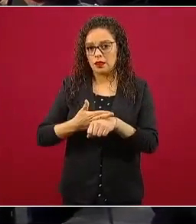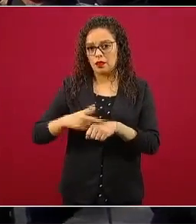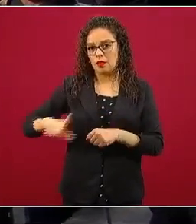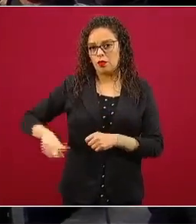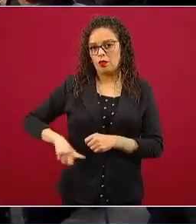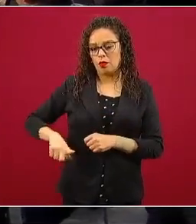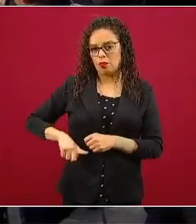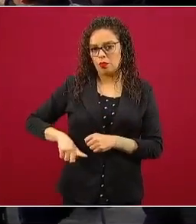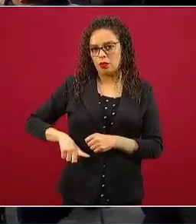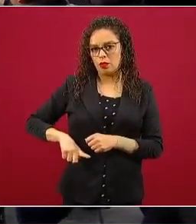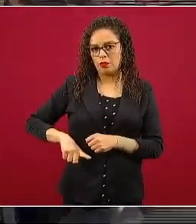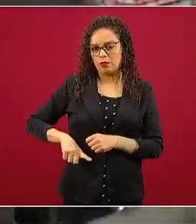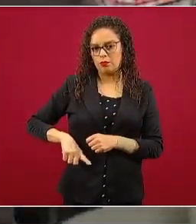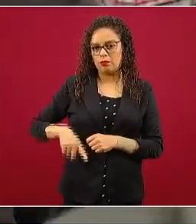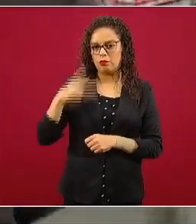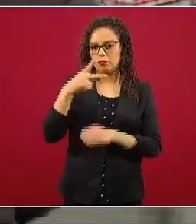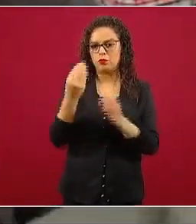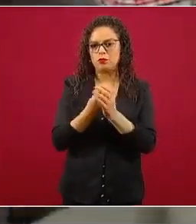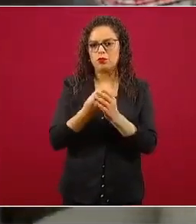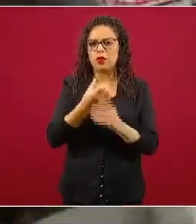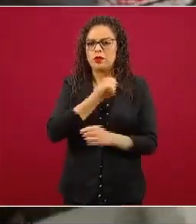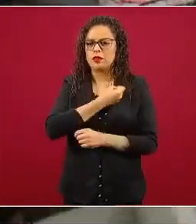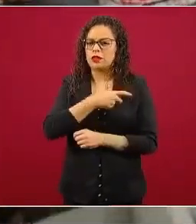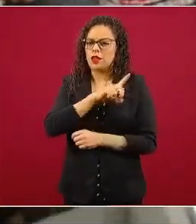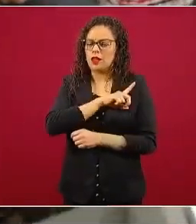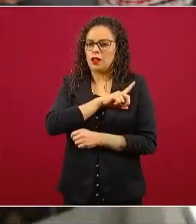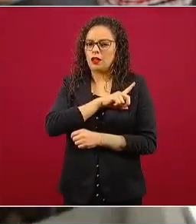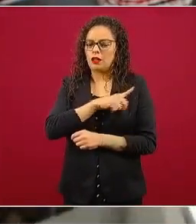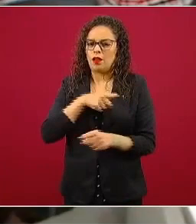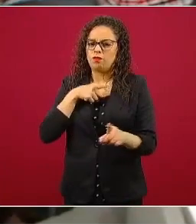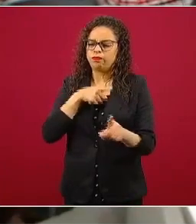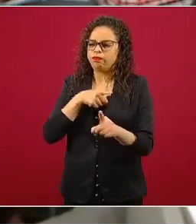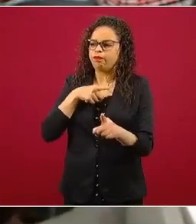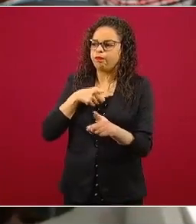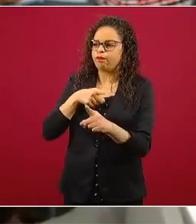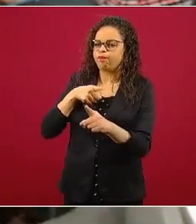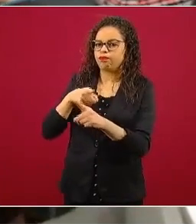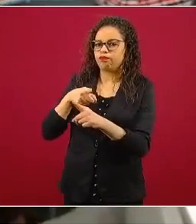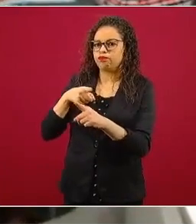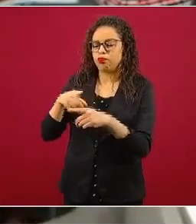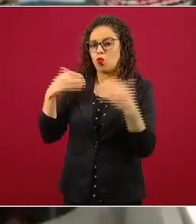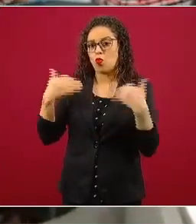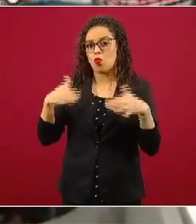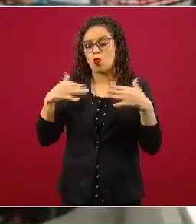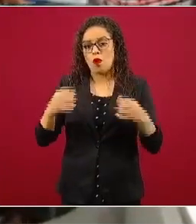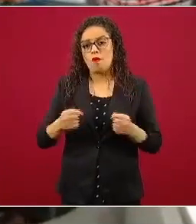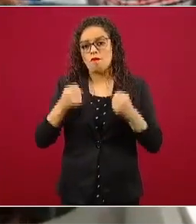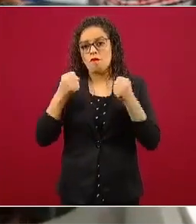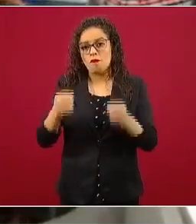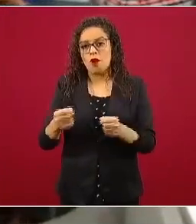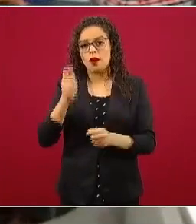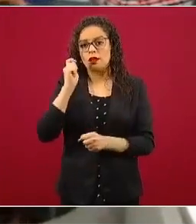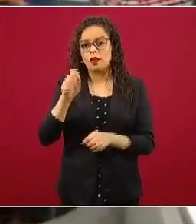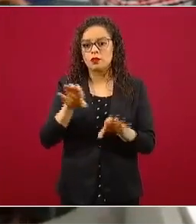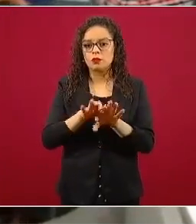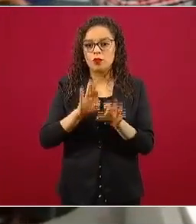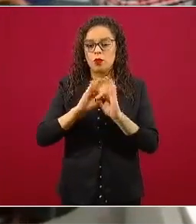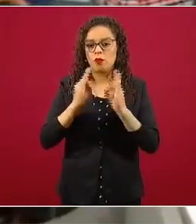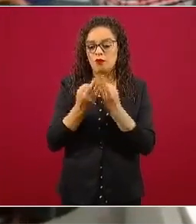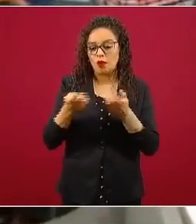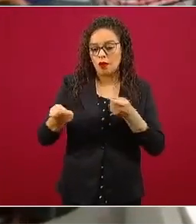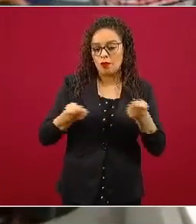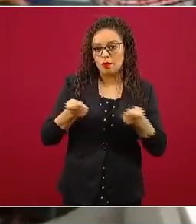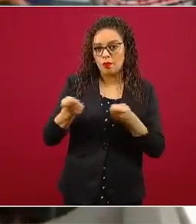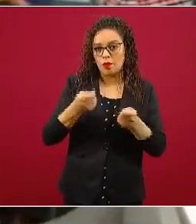exsecretarios de salud de los gobiernos anteriores, estén criticando fuertemente la estrategia de COVID-19. Ellos dicen que se reaccionó